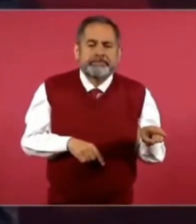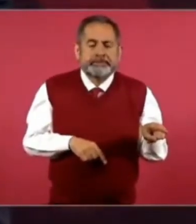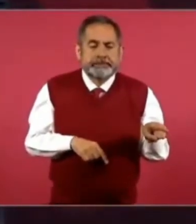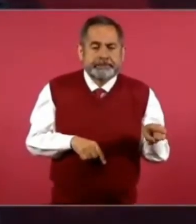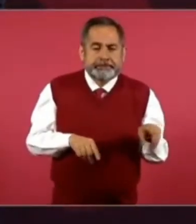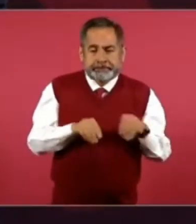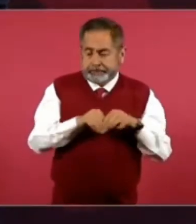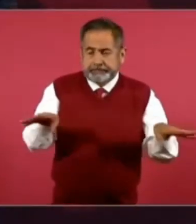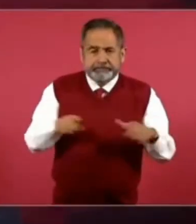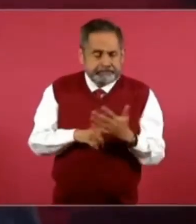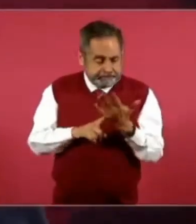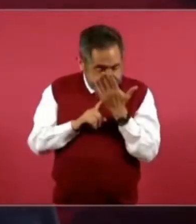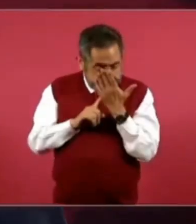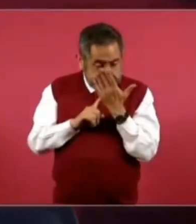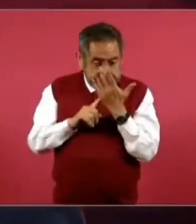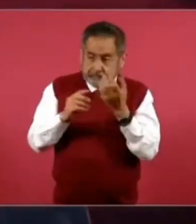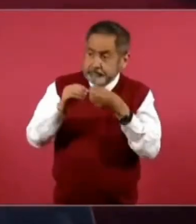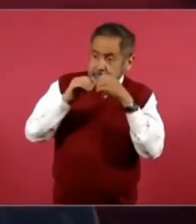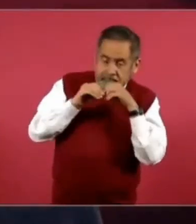se da a conocer